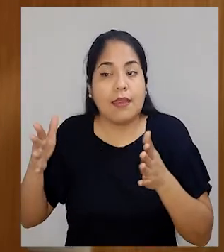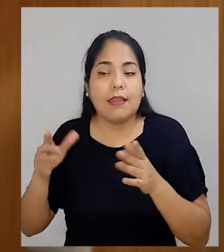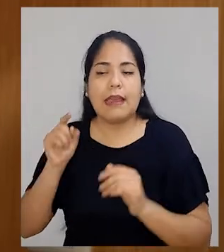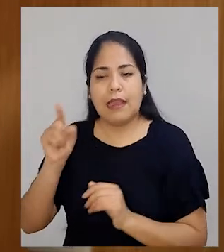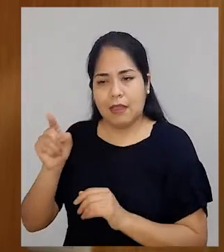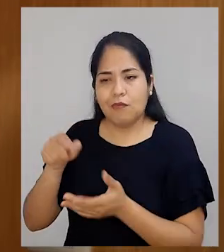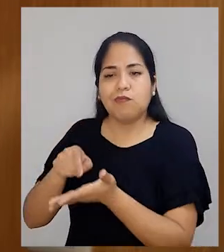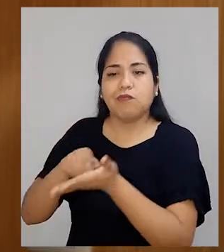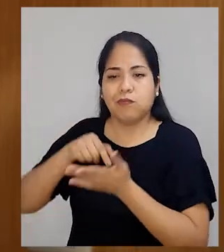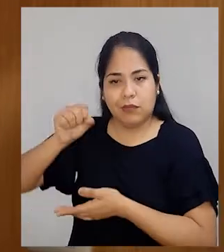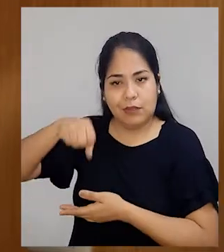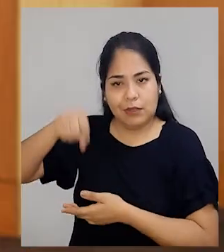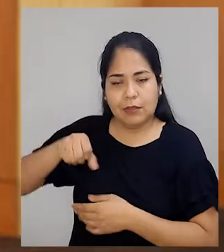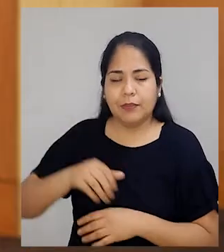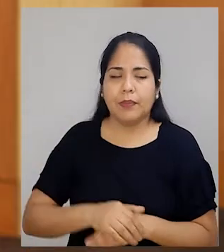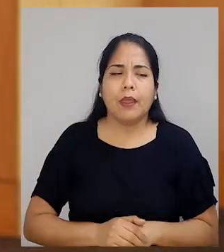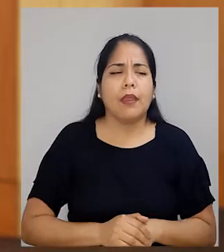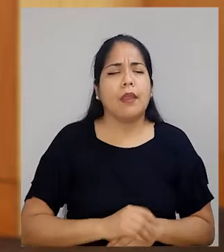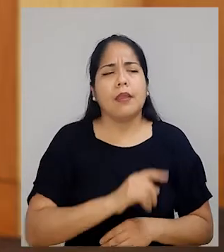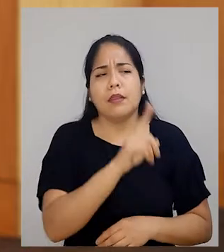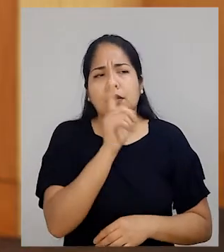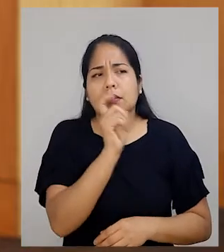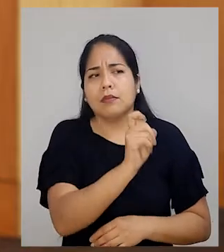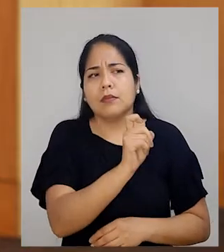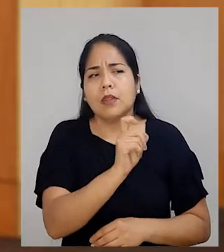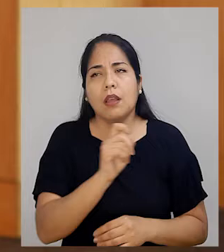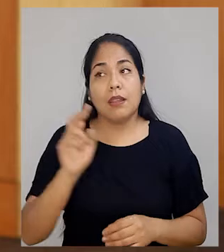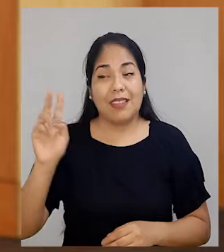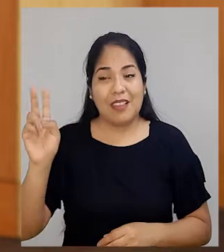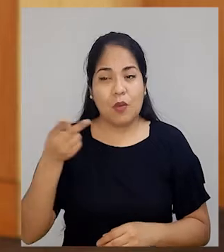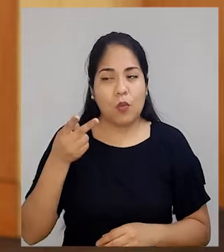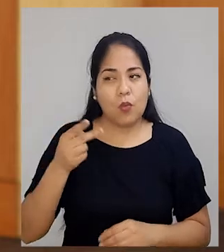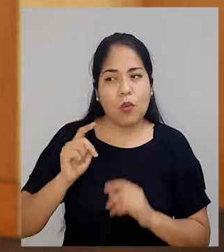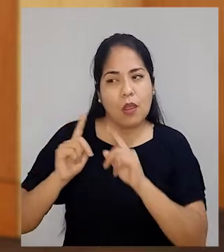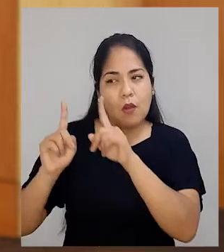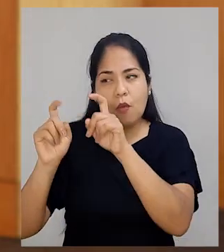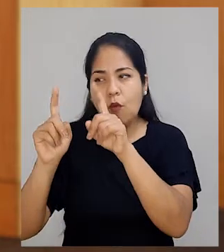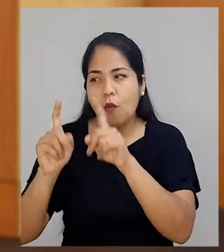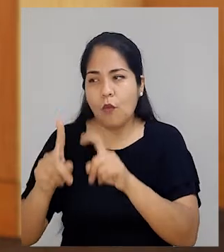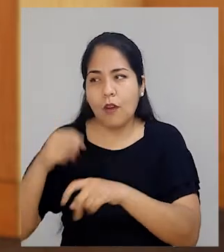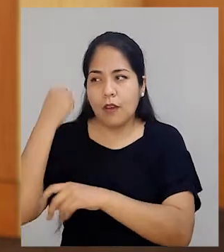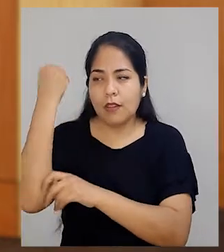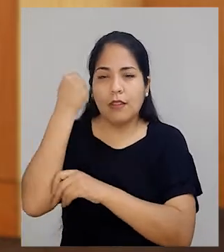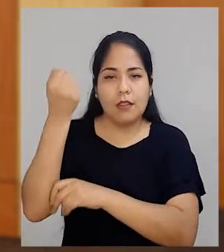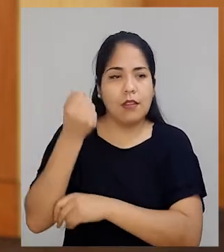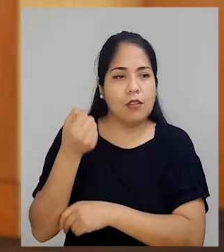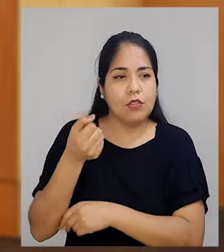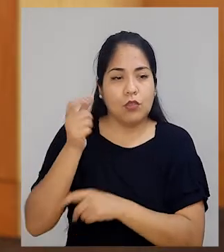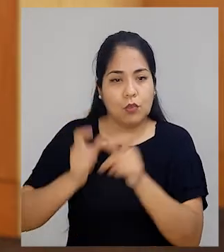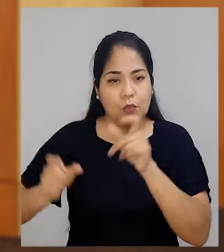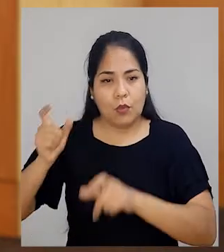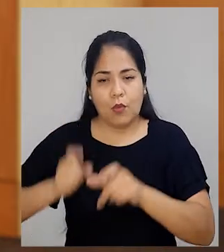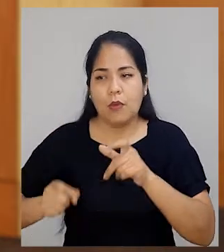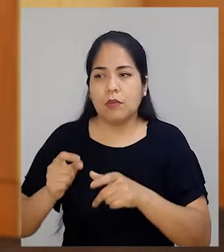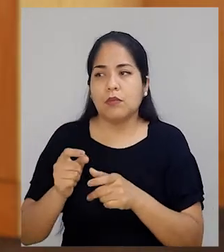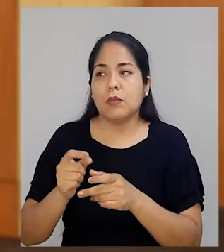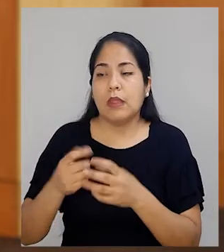empresa, ¿no? Así es. Según la segunda encuesta nacional sobre derechos humanos que